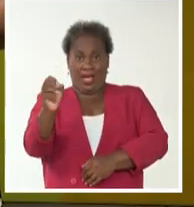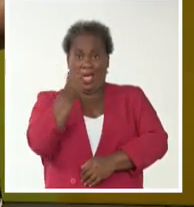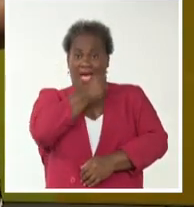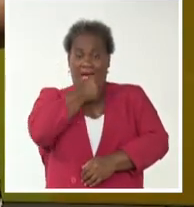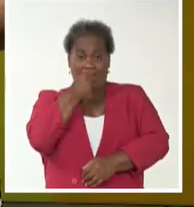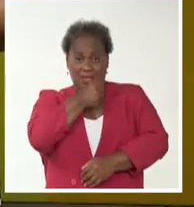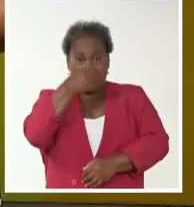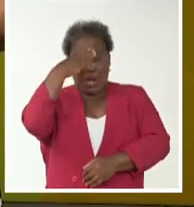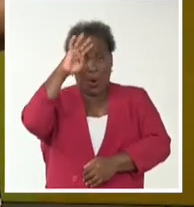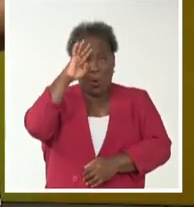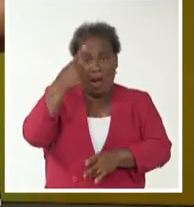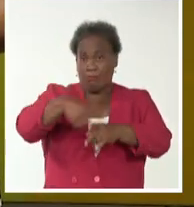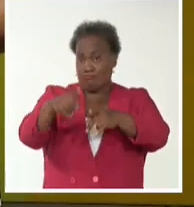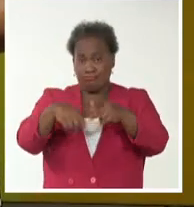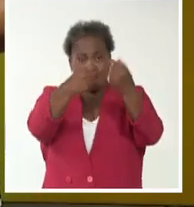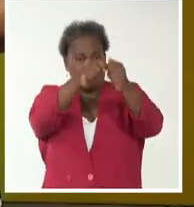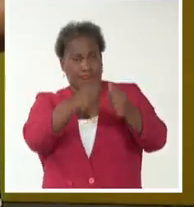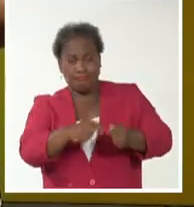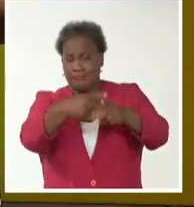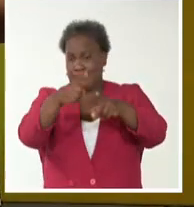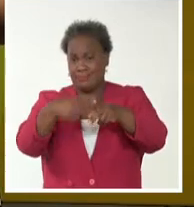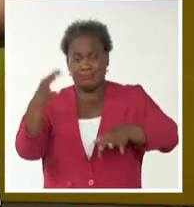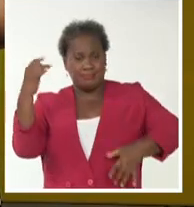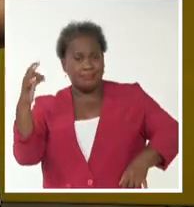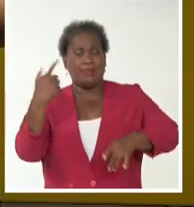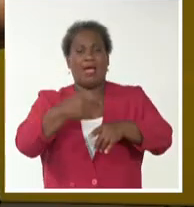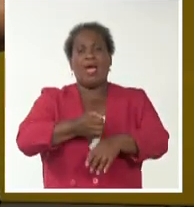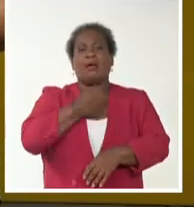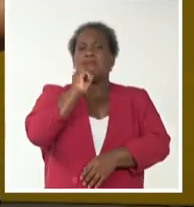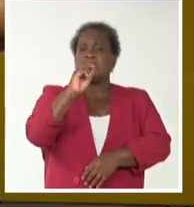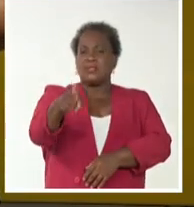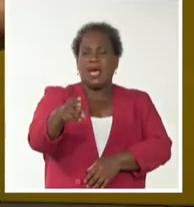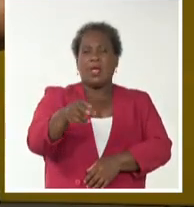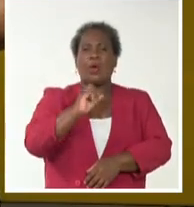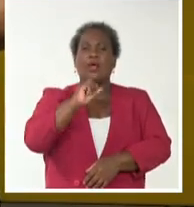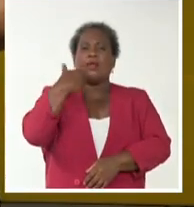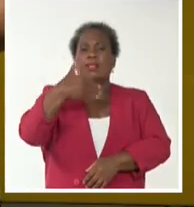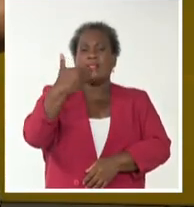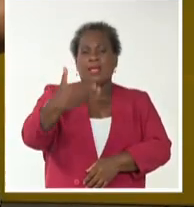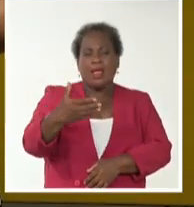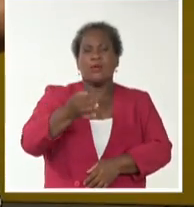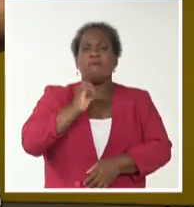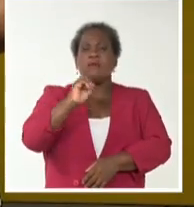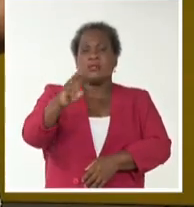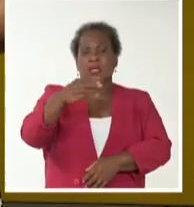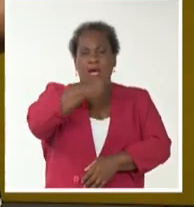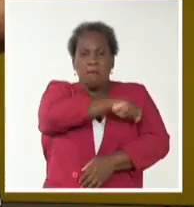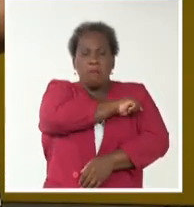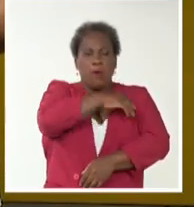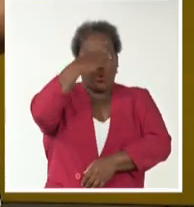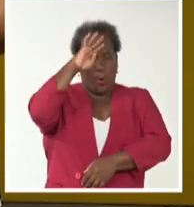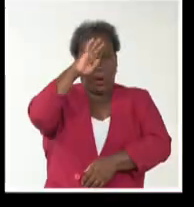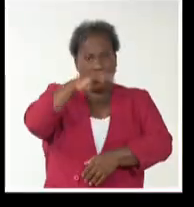todas las manifestaciones han expresado su criterio y enviado un mensaje al pueblo cubano en este difícil